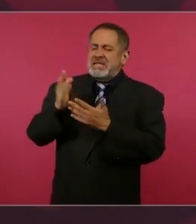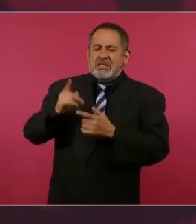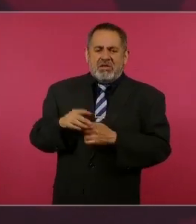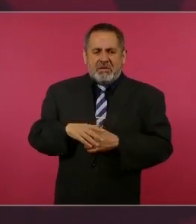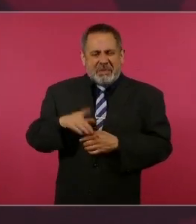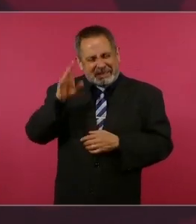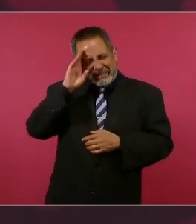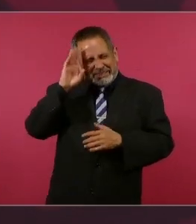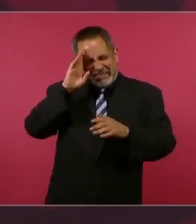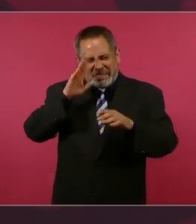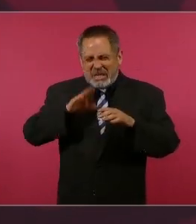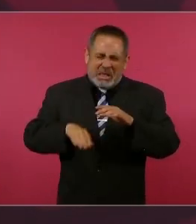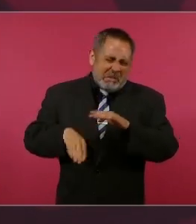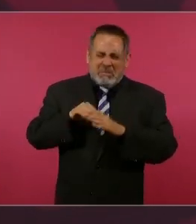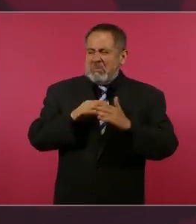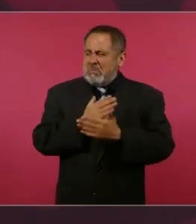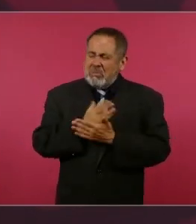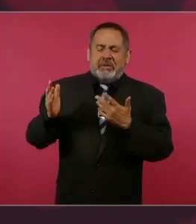extremistas.